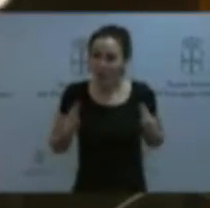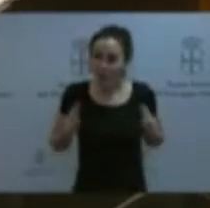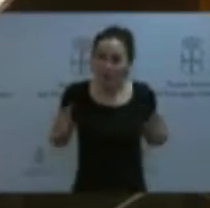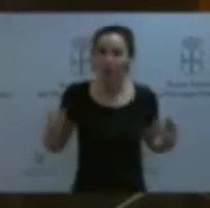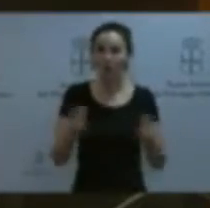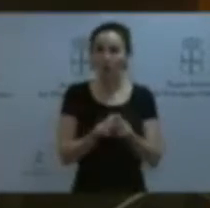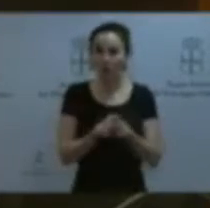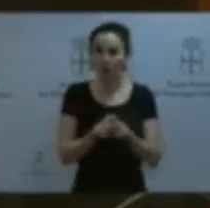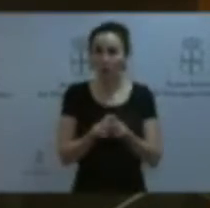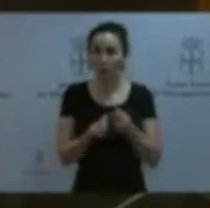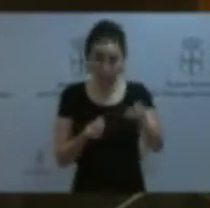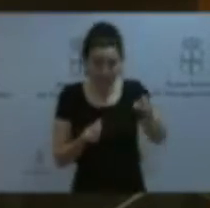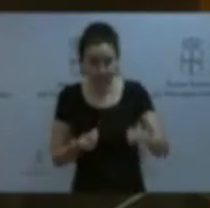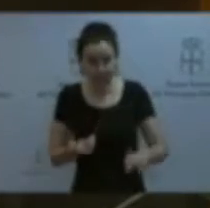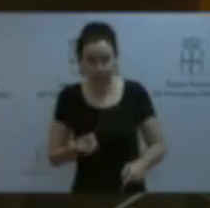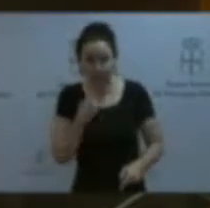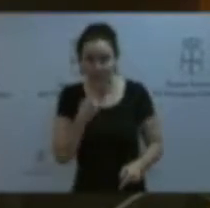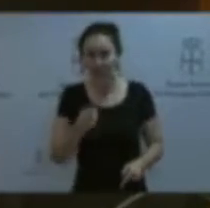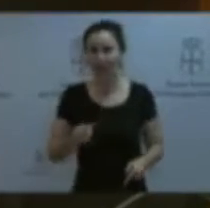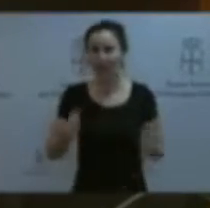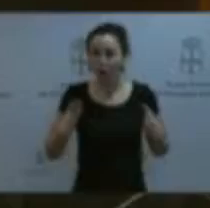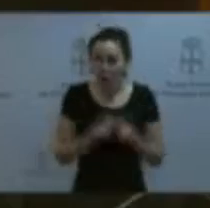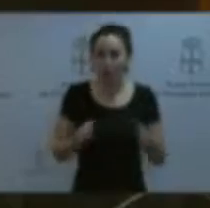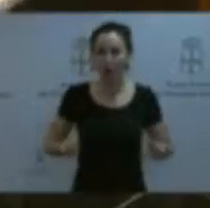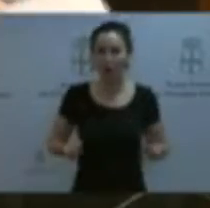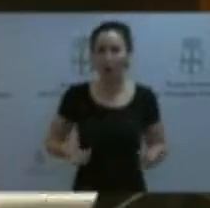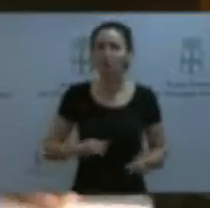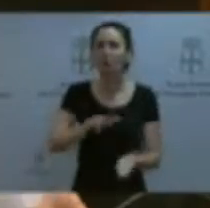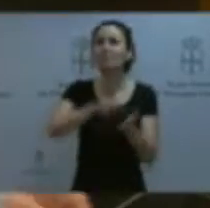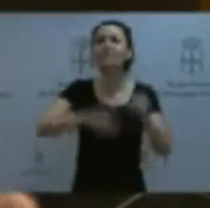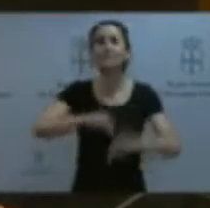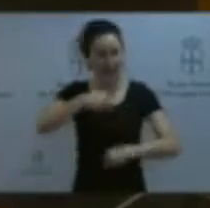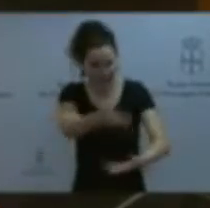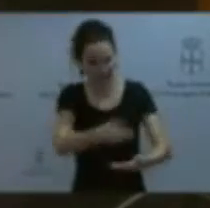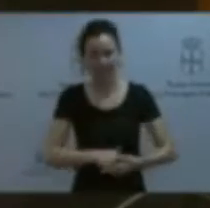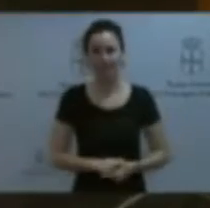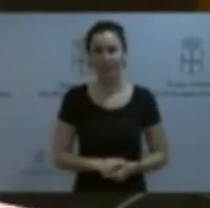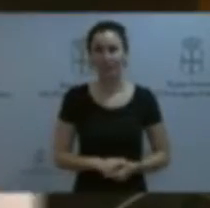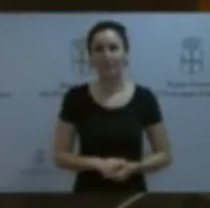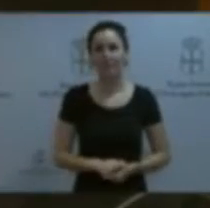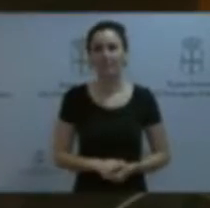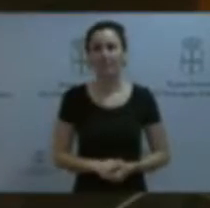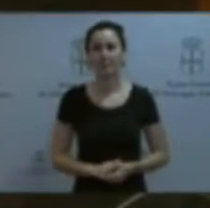Ustedes. Connivencia. Plan de ordenación urbana, licencia. 17 certificaciones de obra. Va por ustedes.